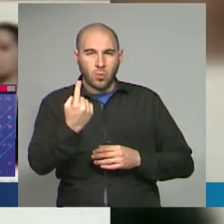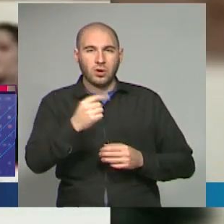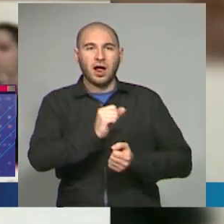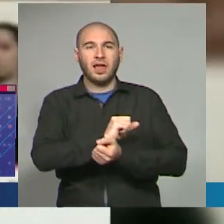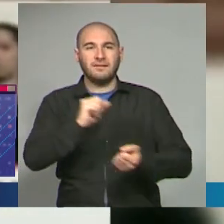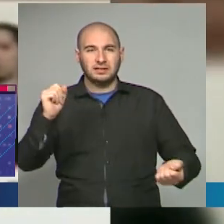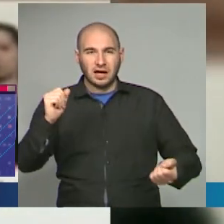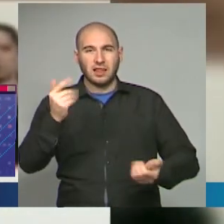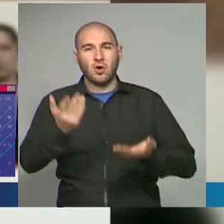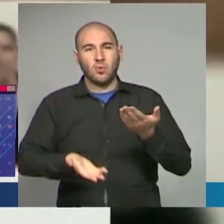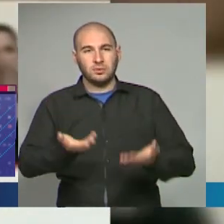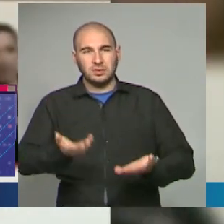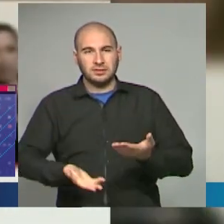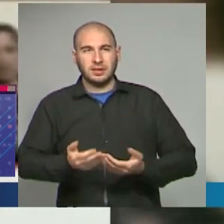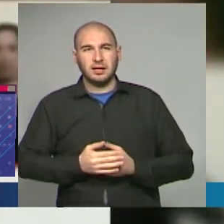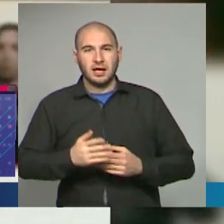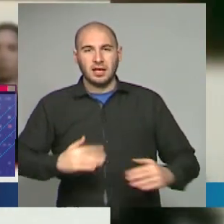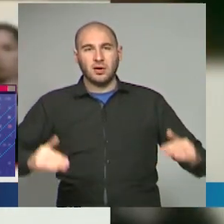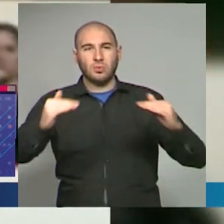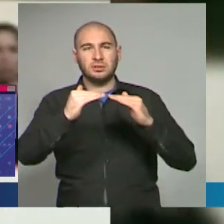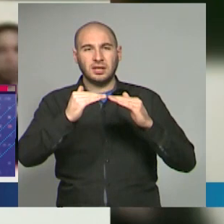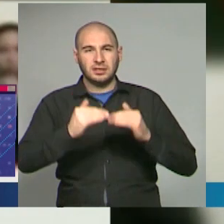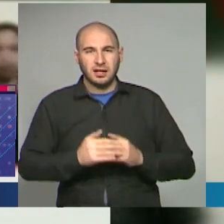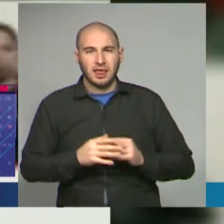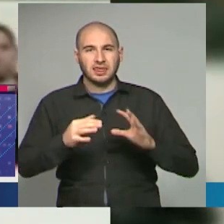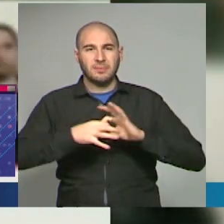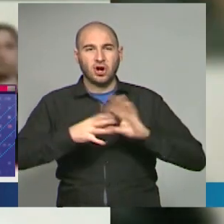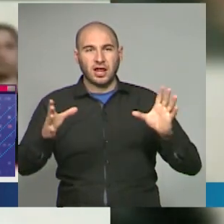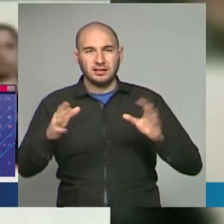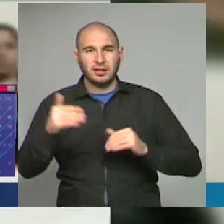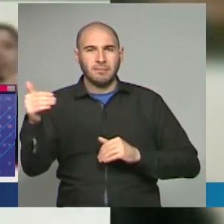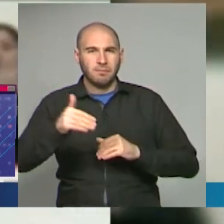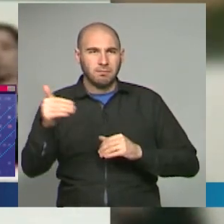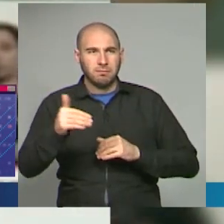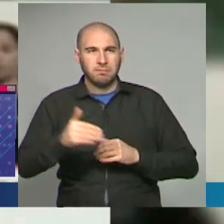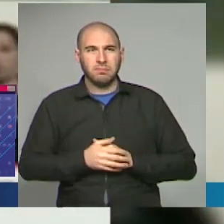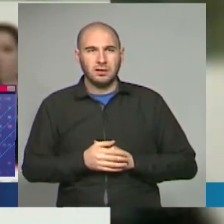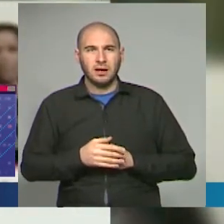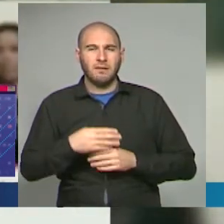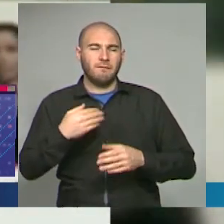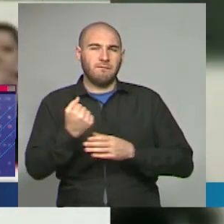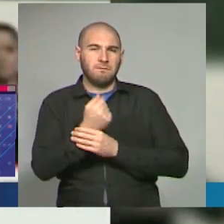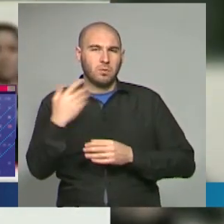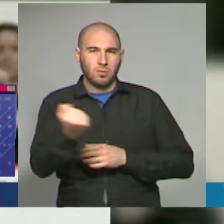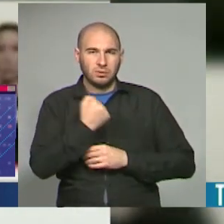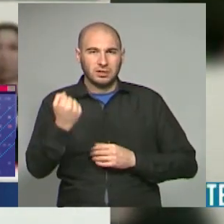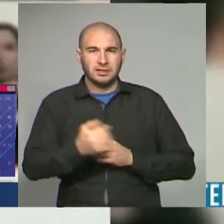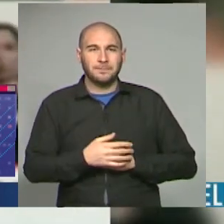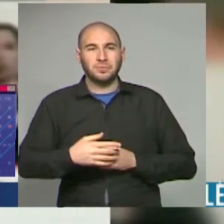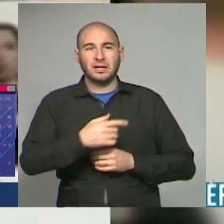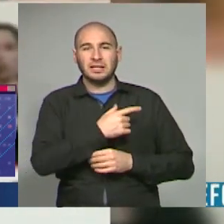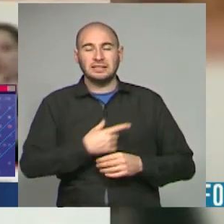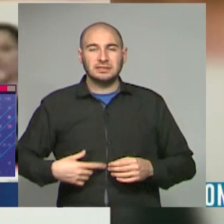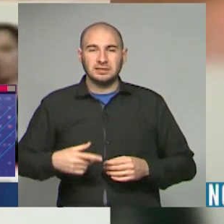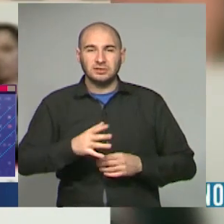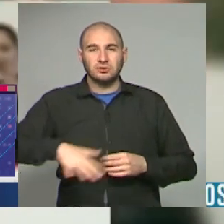libertad, la justicia, la igualdad, la democracia participativa, protagónica, el Estado